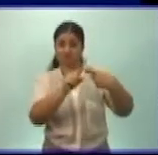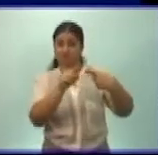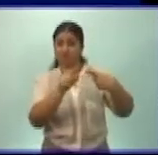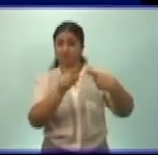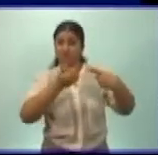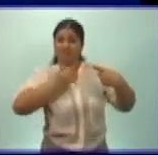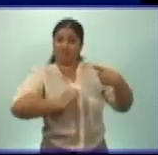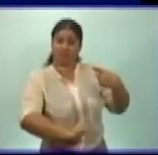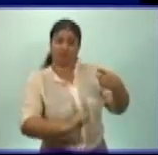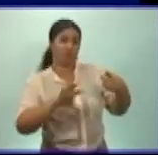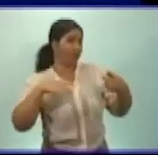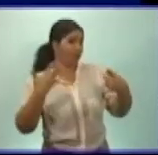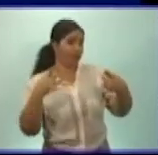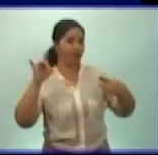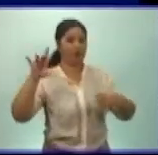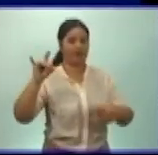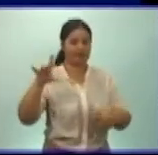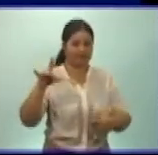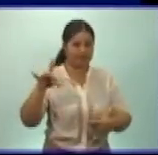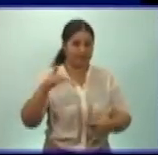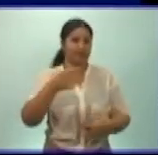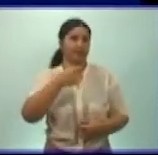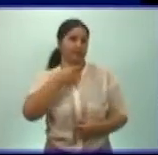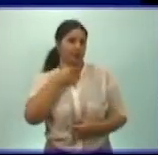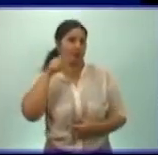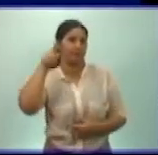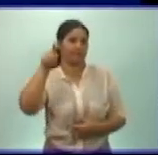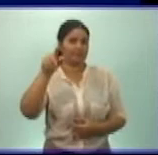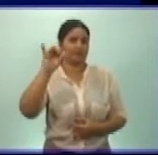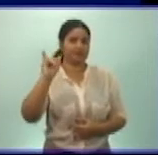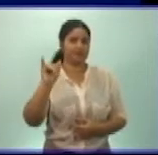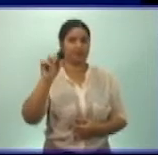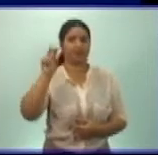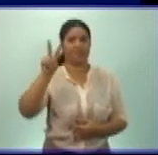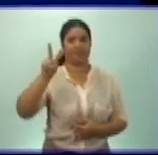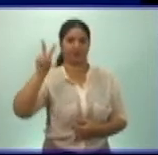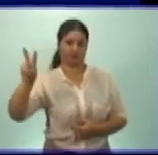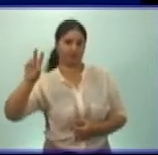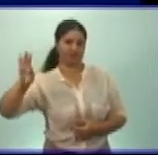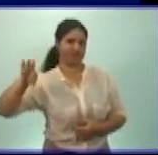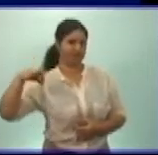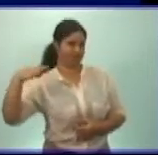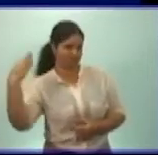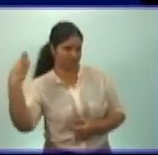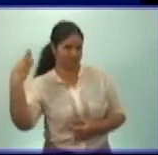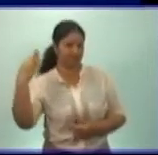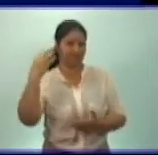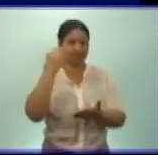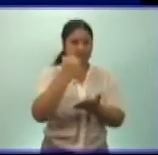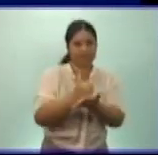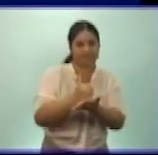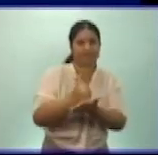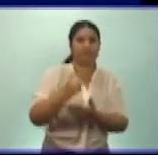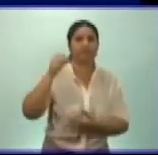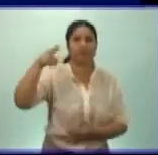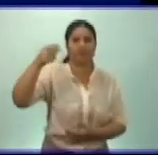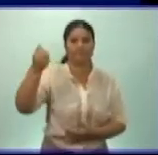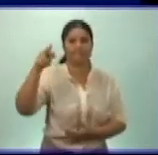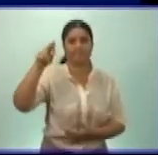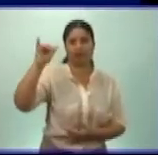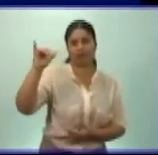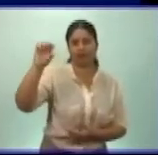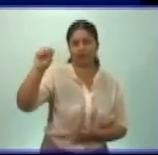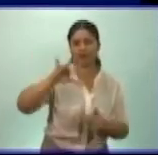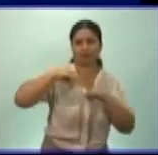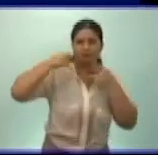enero de 1622 en París, Francia, y murió un 17